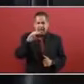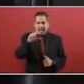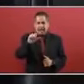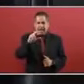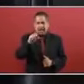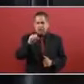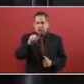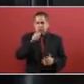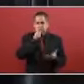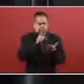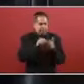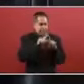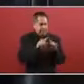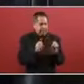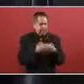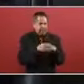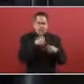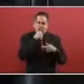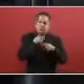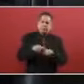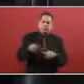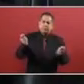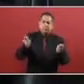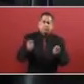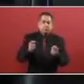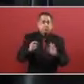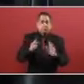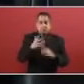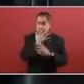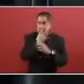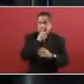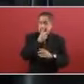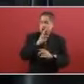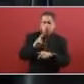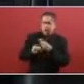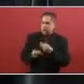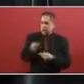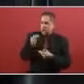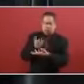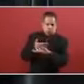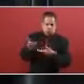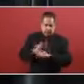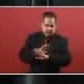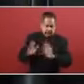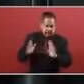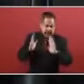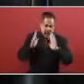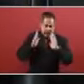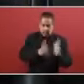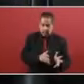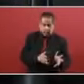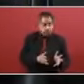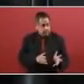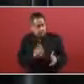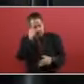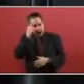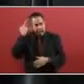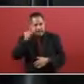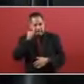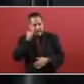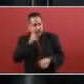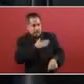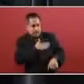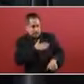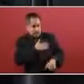cual señala que no va a renegociar nada, esto con relación justamente a lo que usted convocó ayer a las empresas